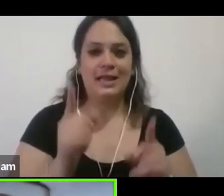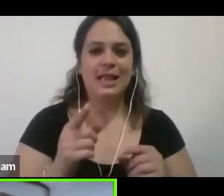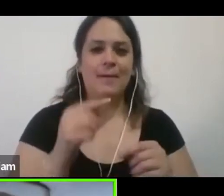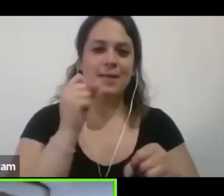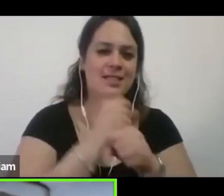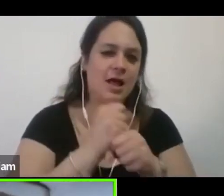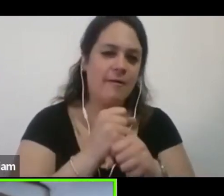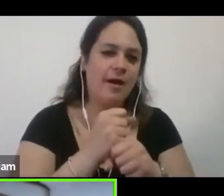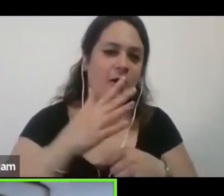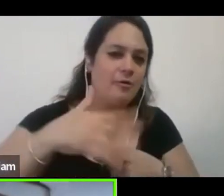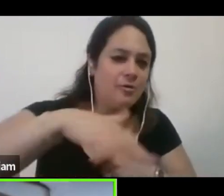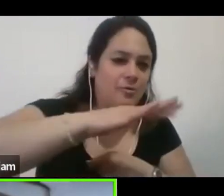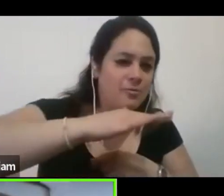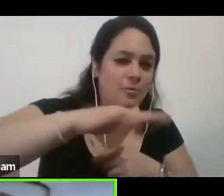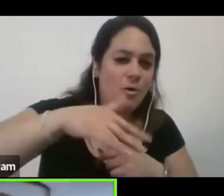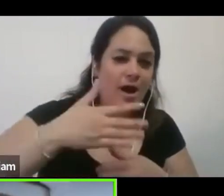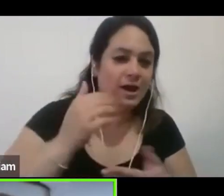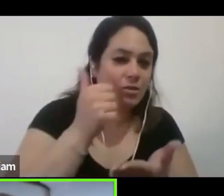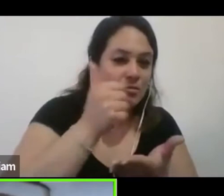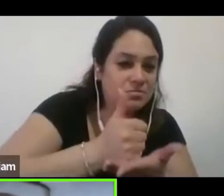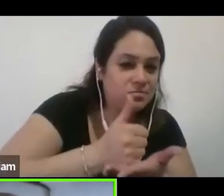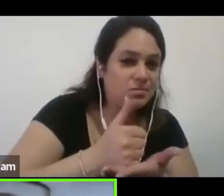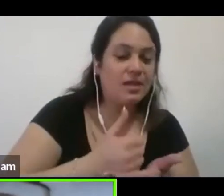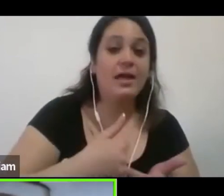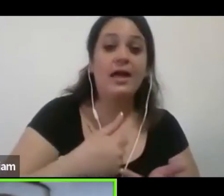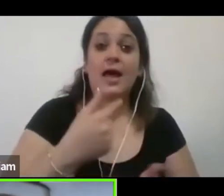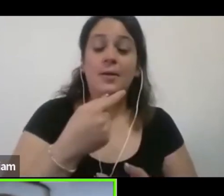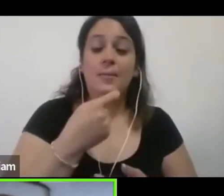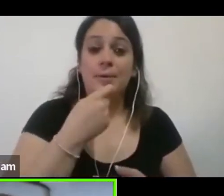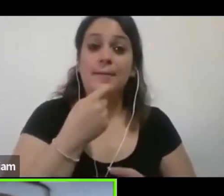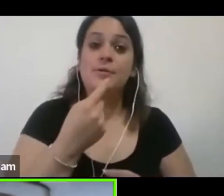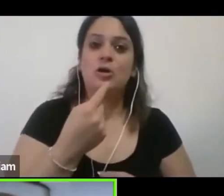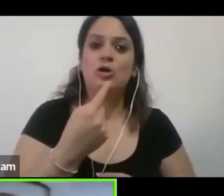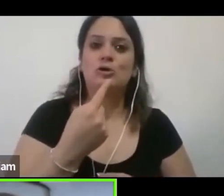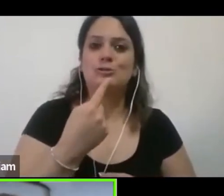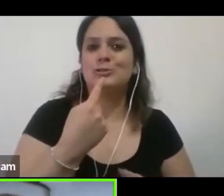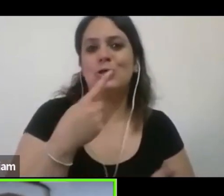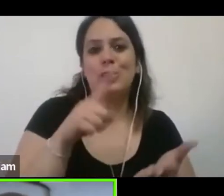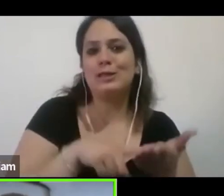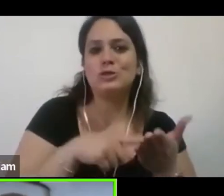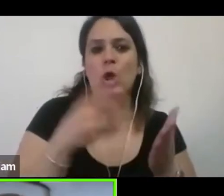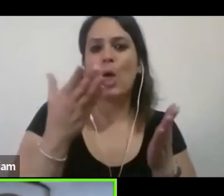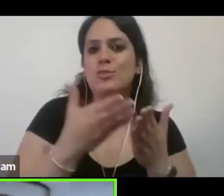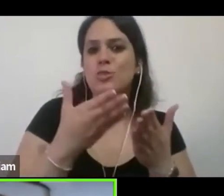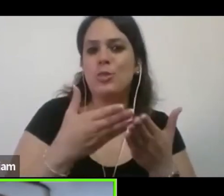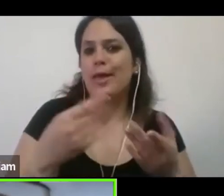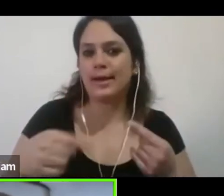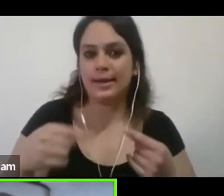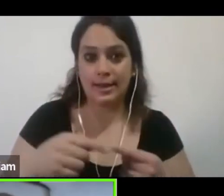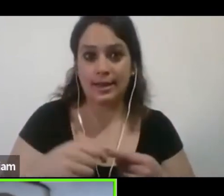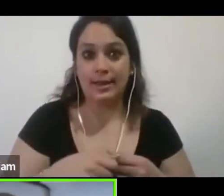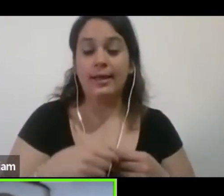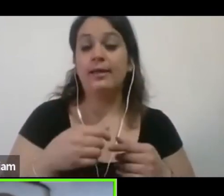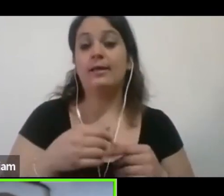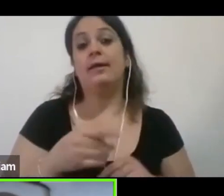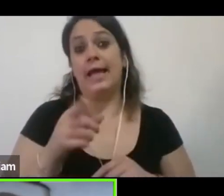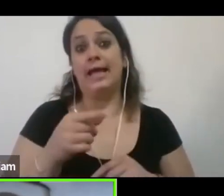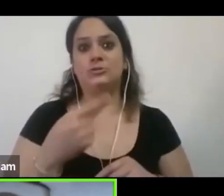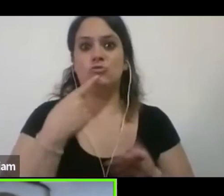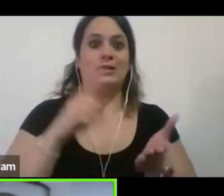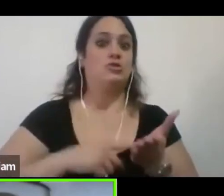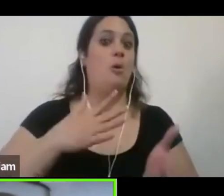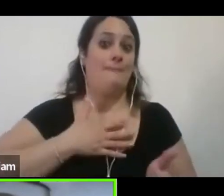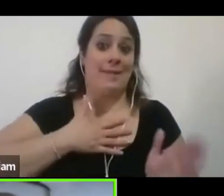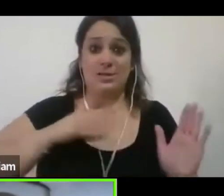contexto, por ahí al momento de decidir qué estudiar en los jóvenes, es una decisión personal